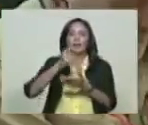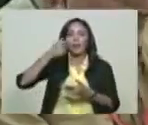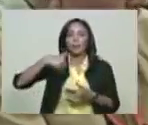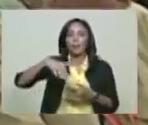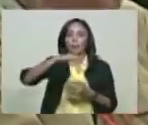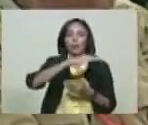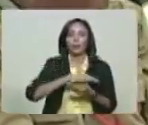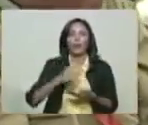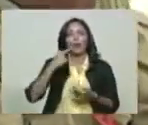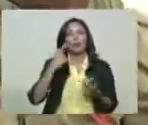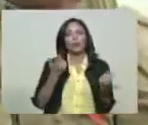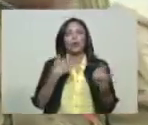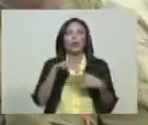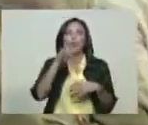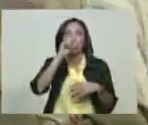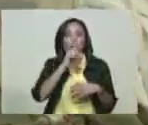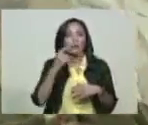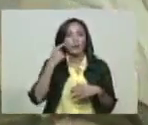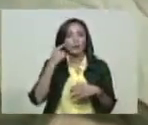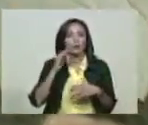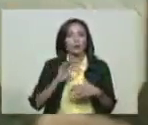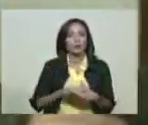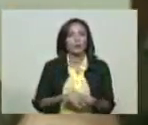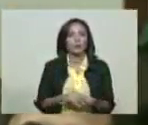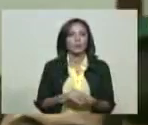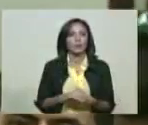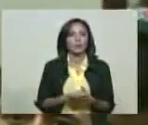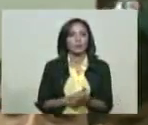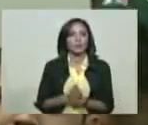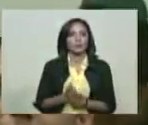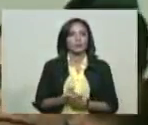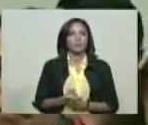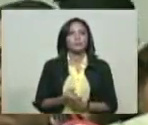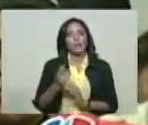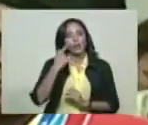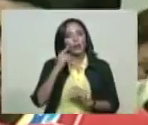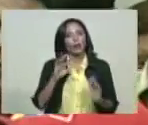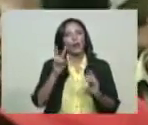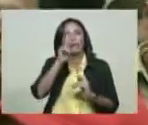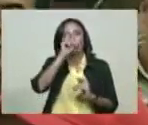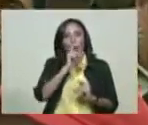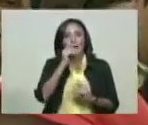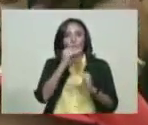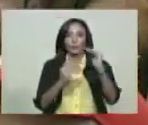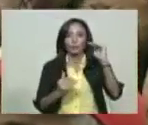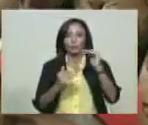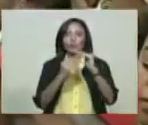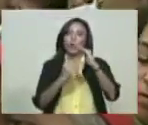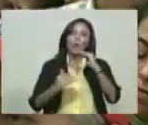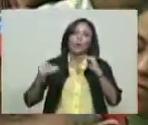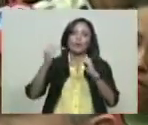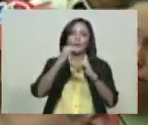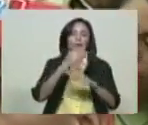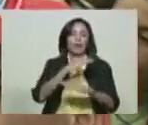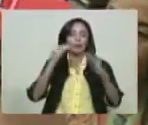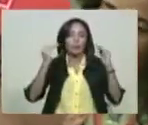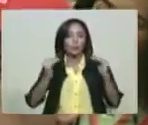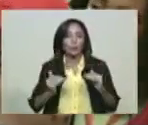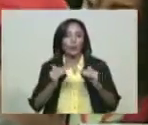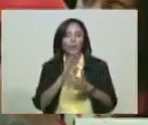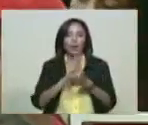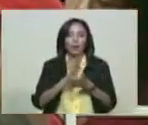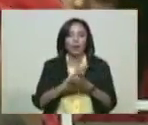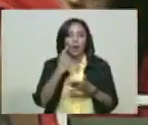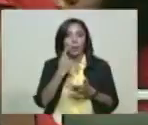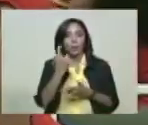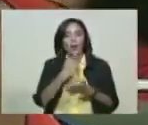los cálculos unos dos años para lograr un alto nivel de estabilidad que podamos ver los